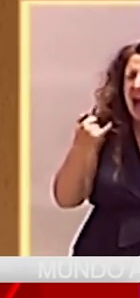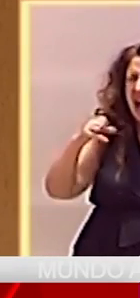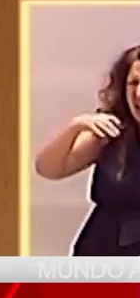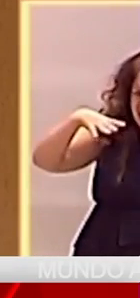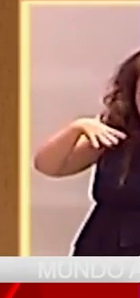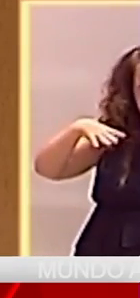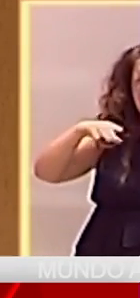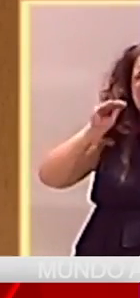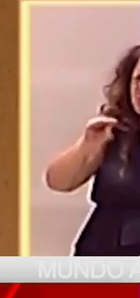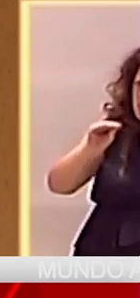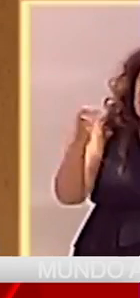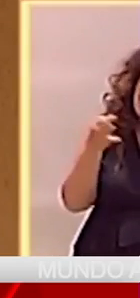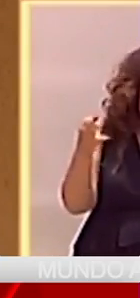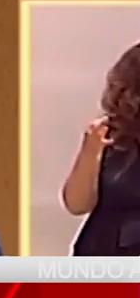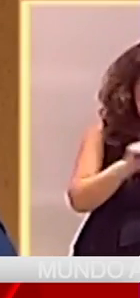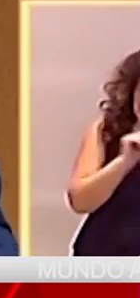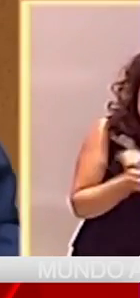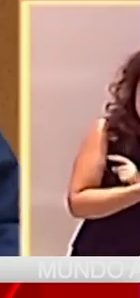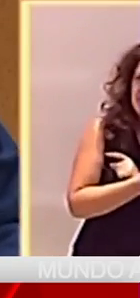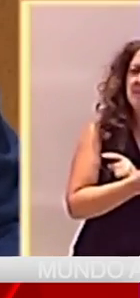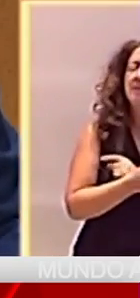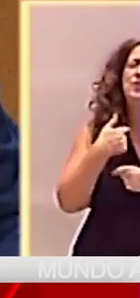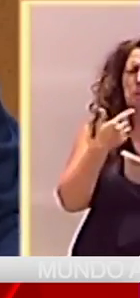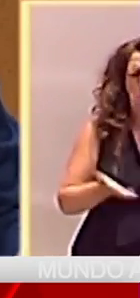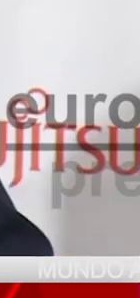salvar el Partido Socialista Español,